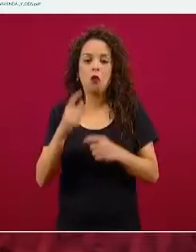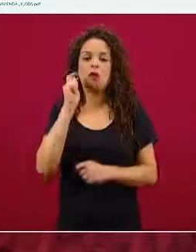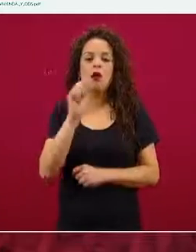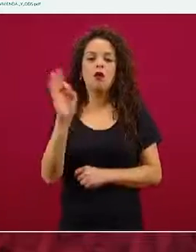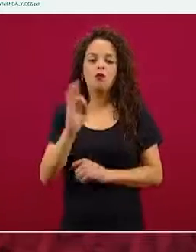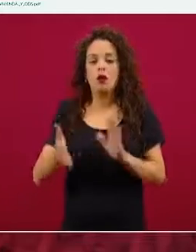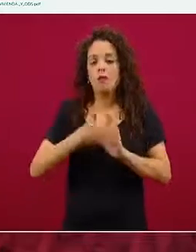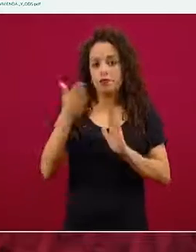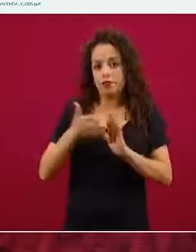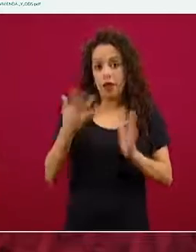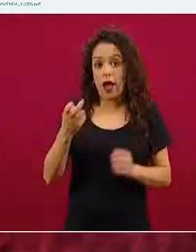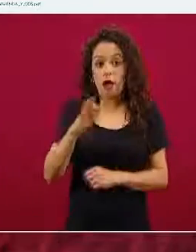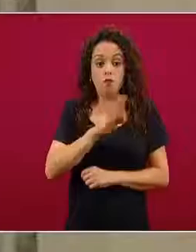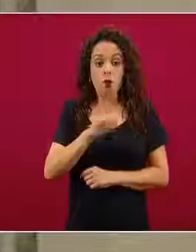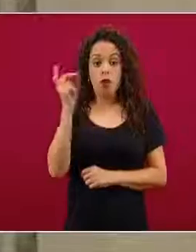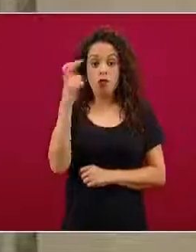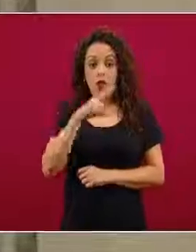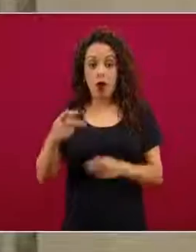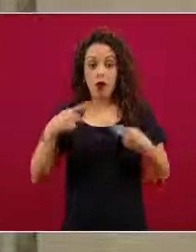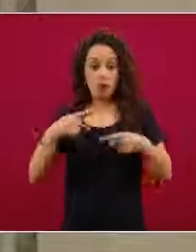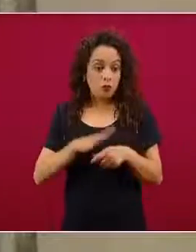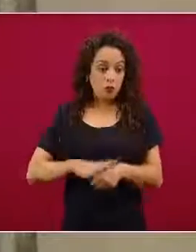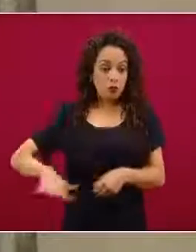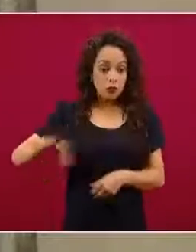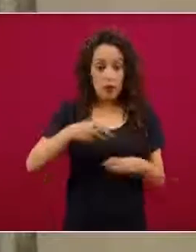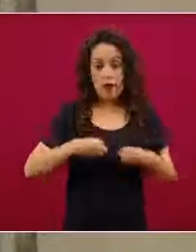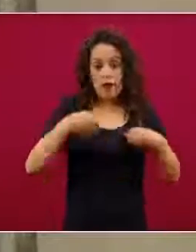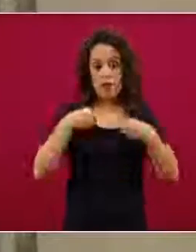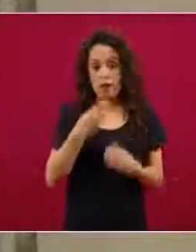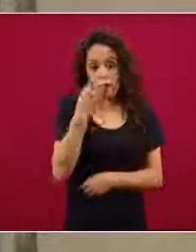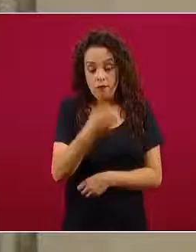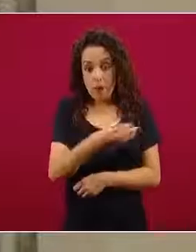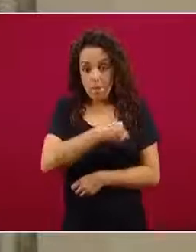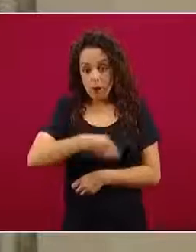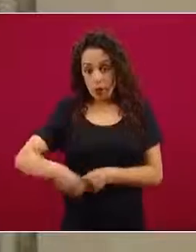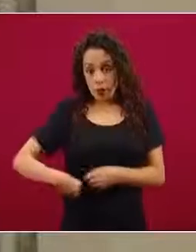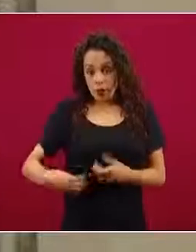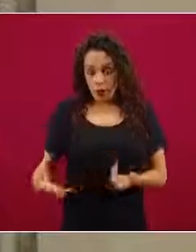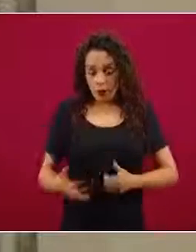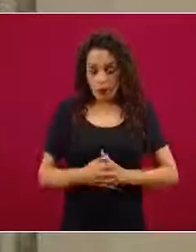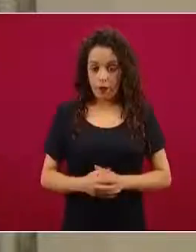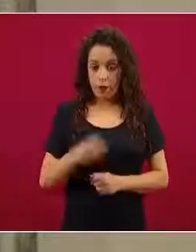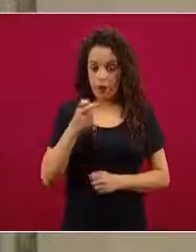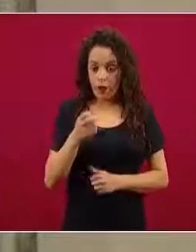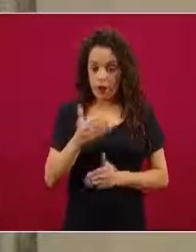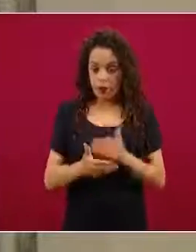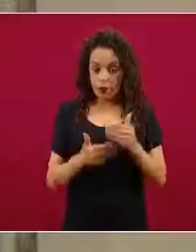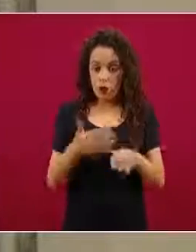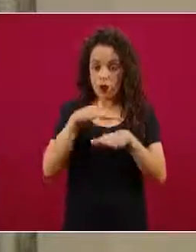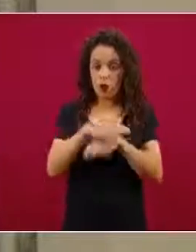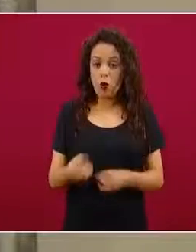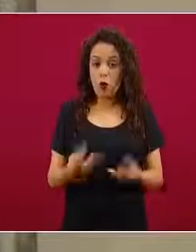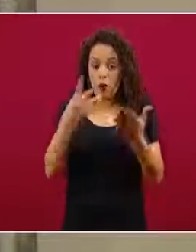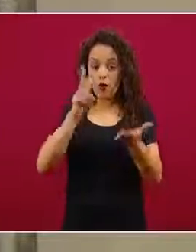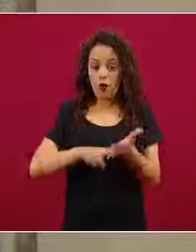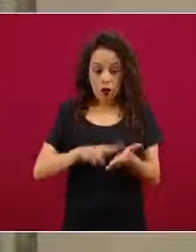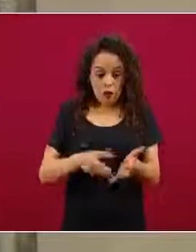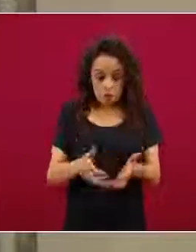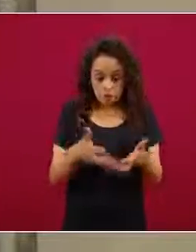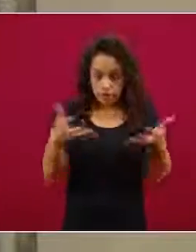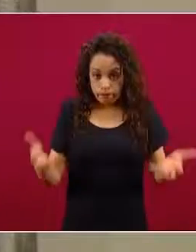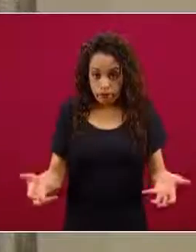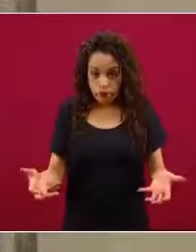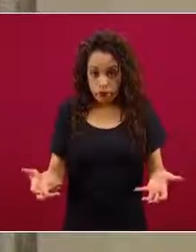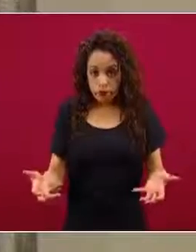de los habitantes y de los municipios. Entonces, este proceso especulativo sobre el valor del suelo lo que genera